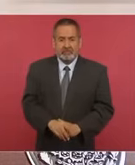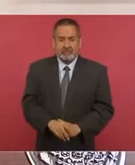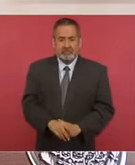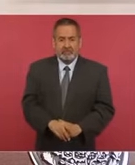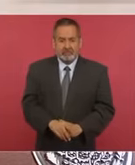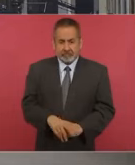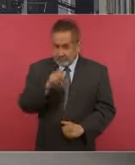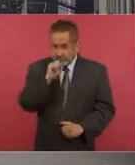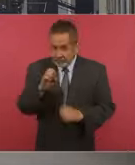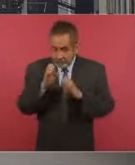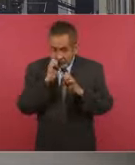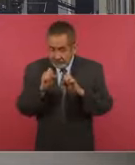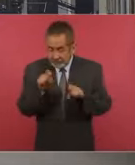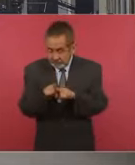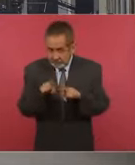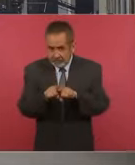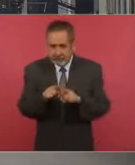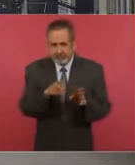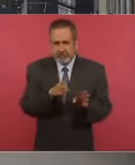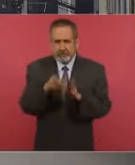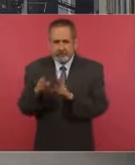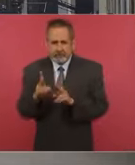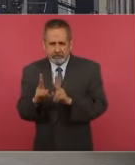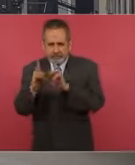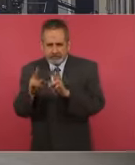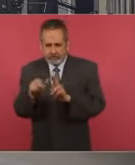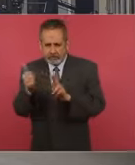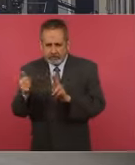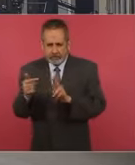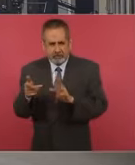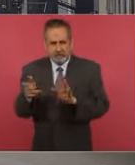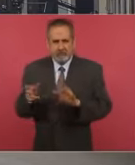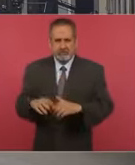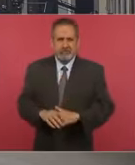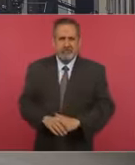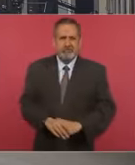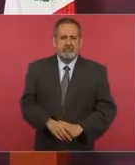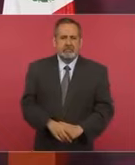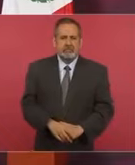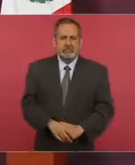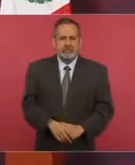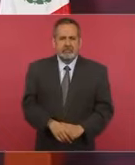es la misma entrevista, ¿eh? Nada más que es otro fragmento.